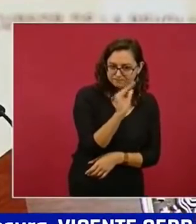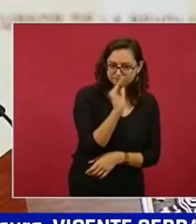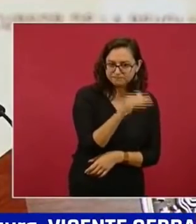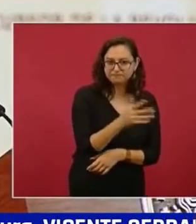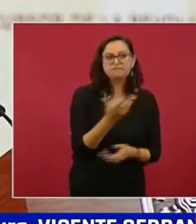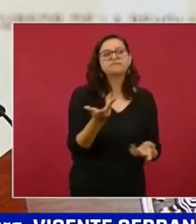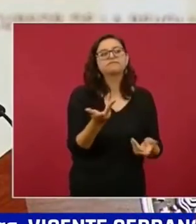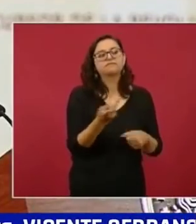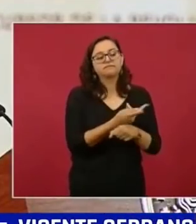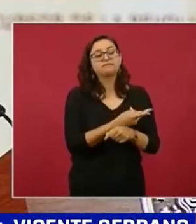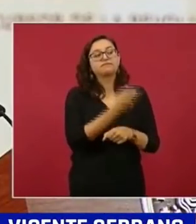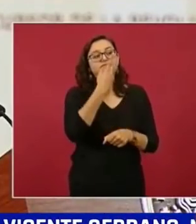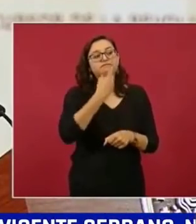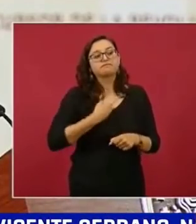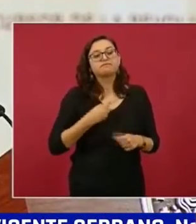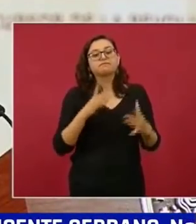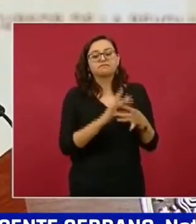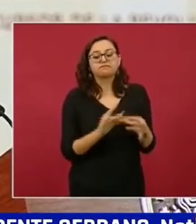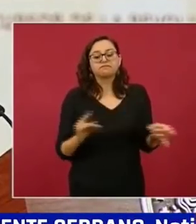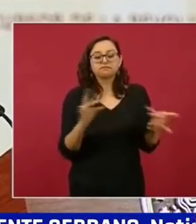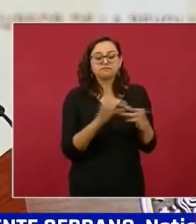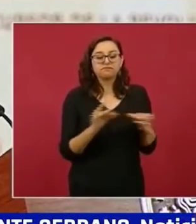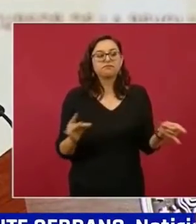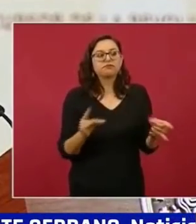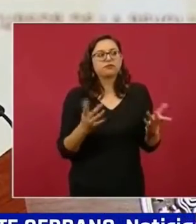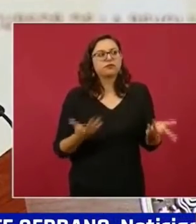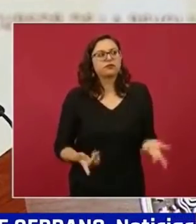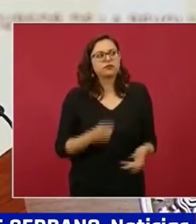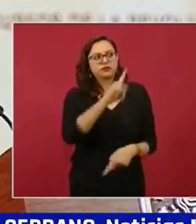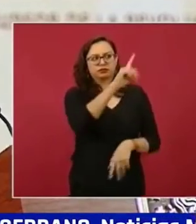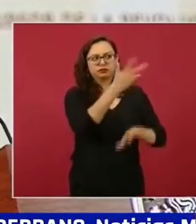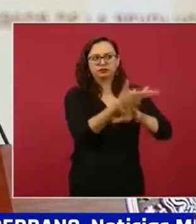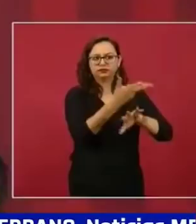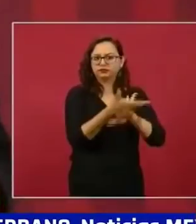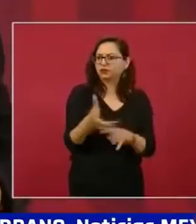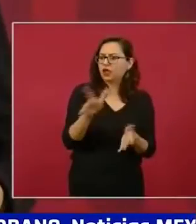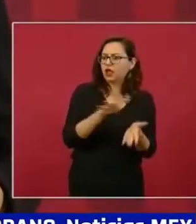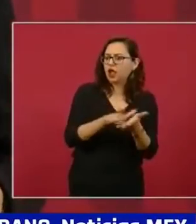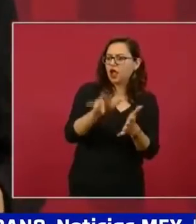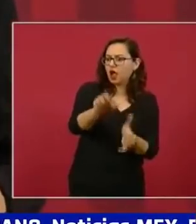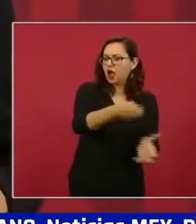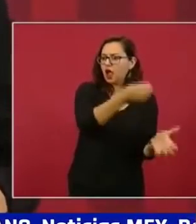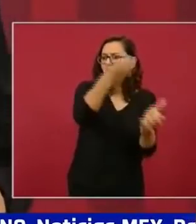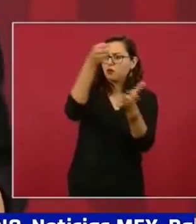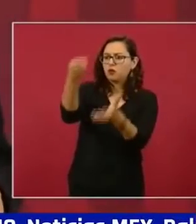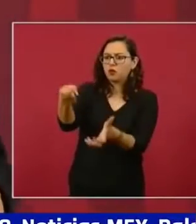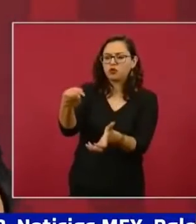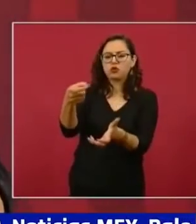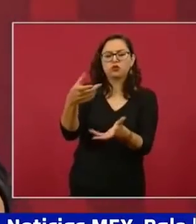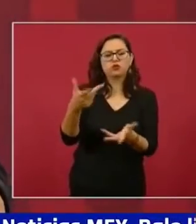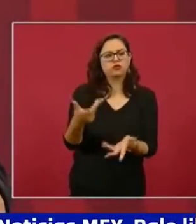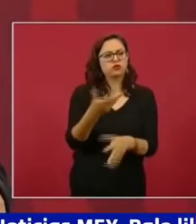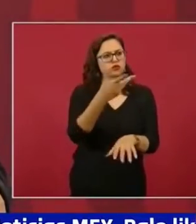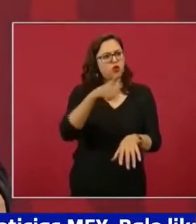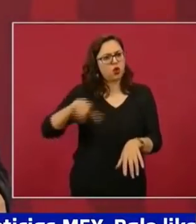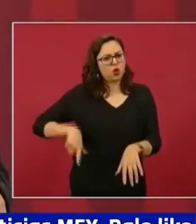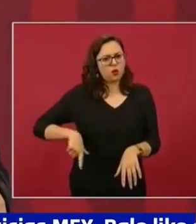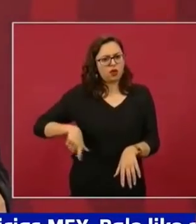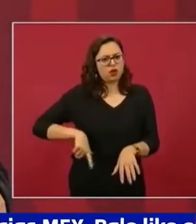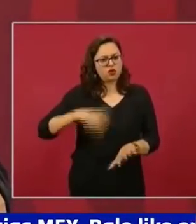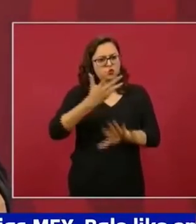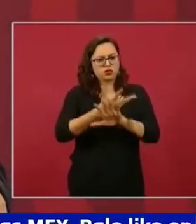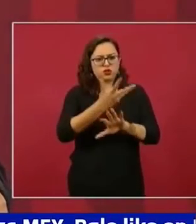una explicación sobre por qué se da financiamiento del gobierno de Estados